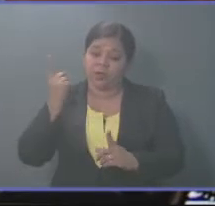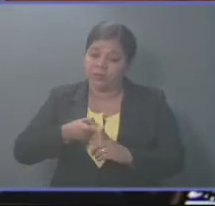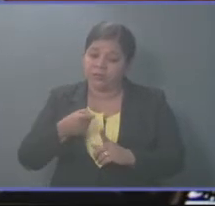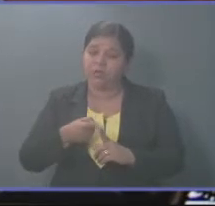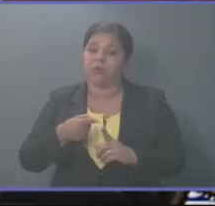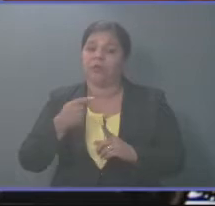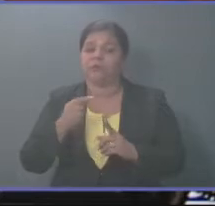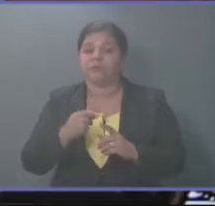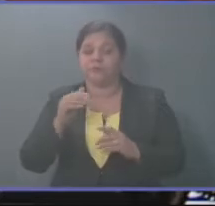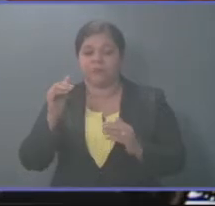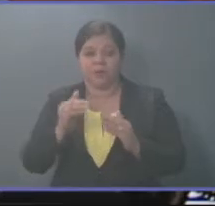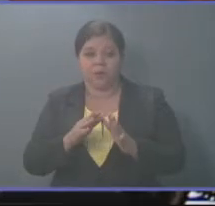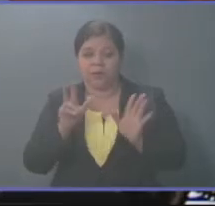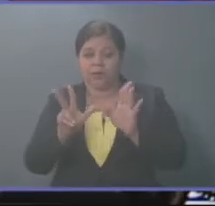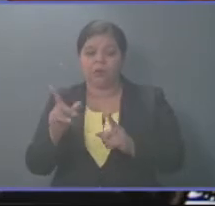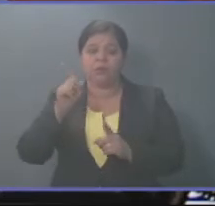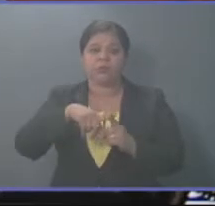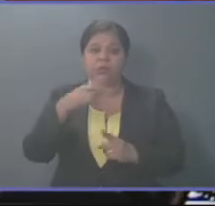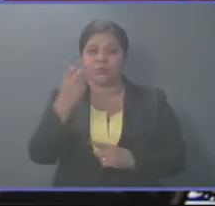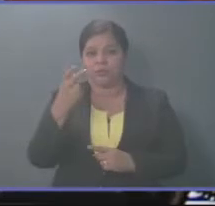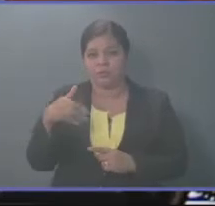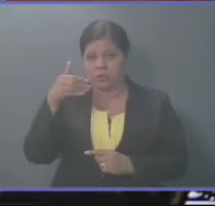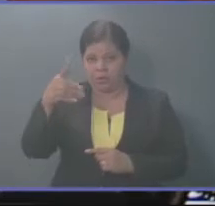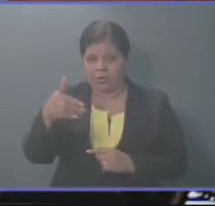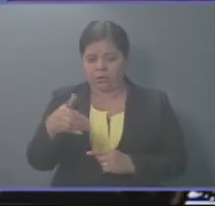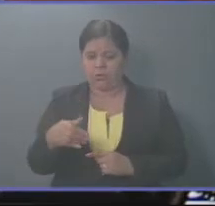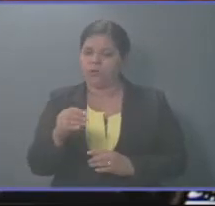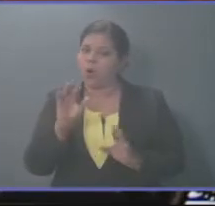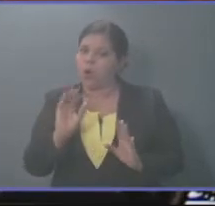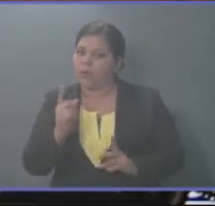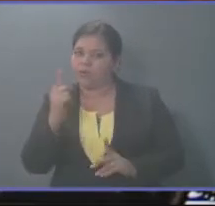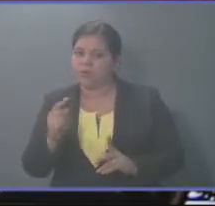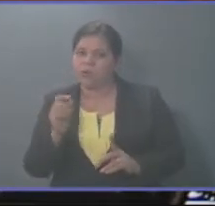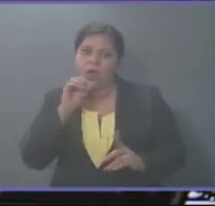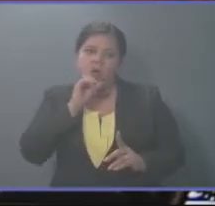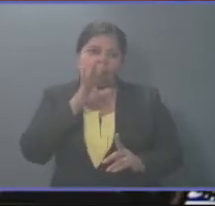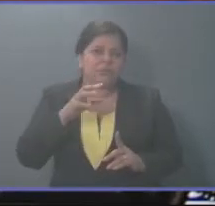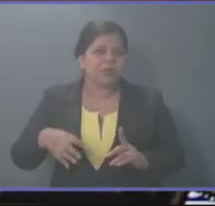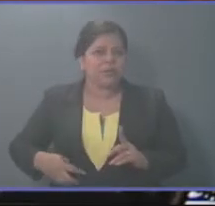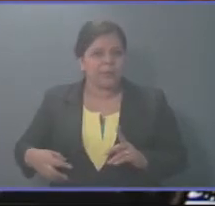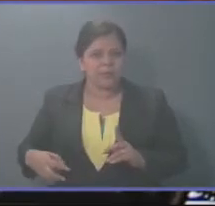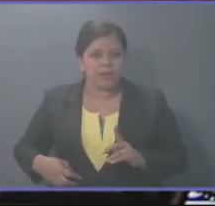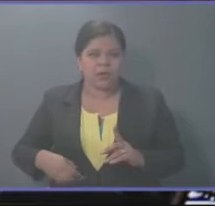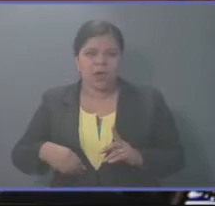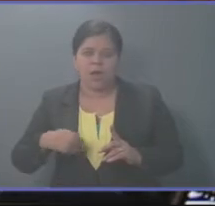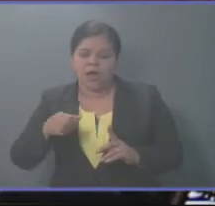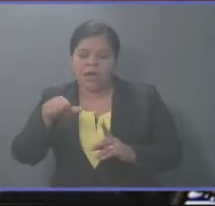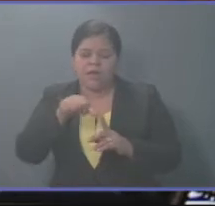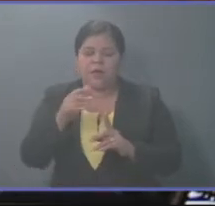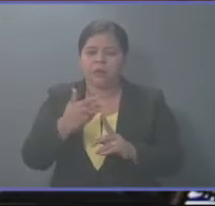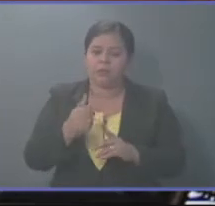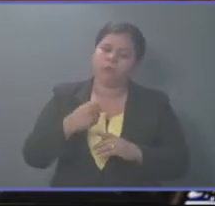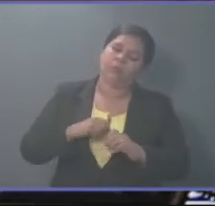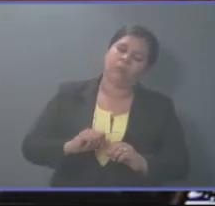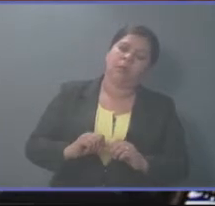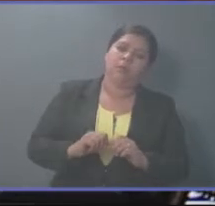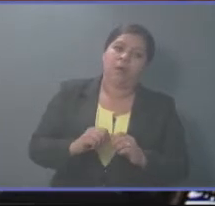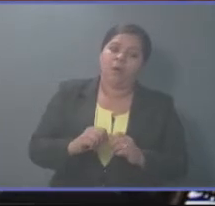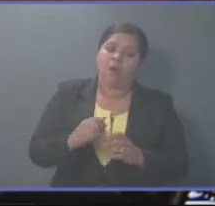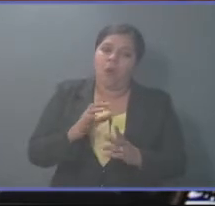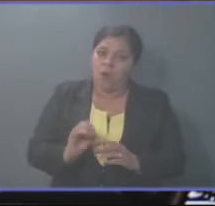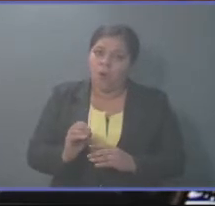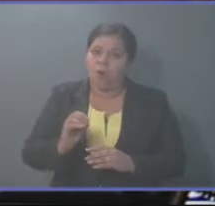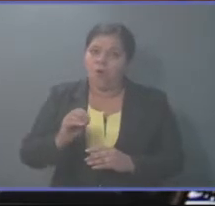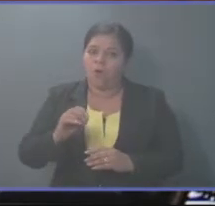descrita en el inciso anterior. Quien mediante engaño coloque en estado de inconsciencia a la víctima o la incapacite para